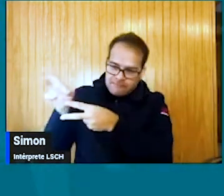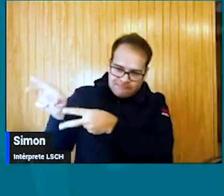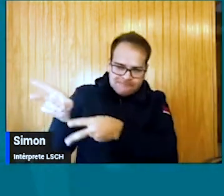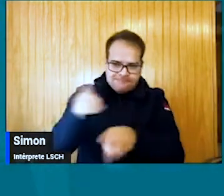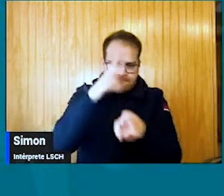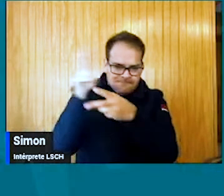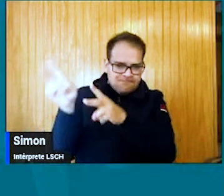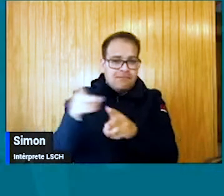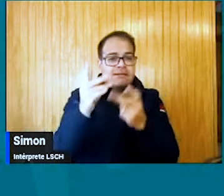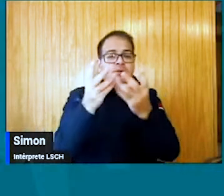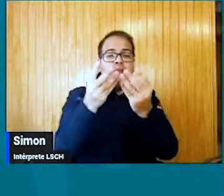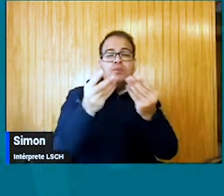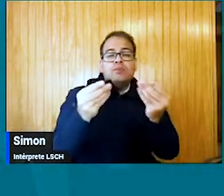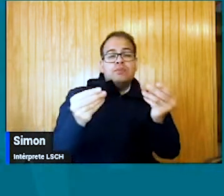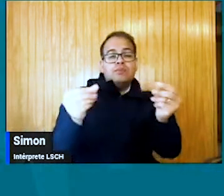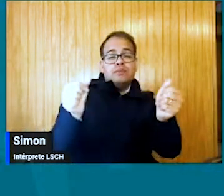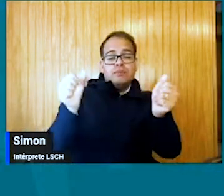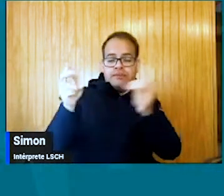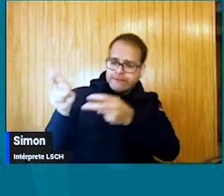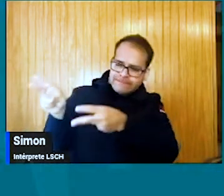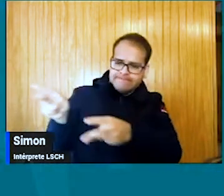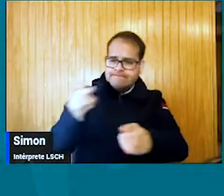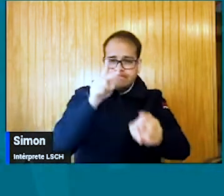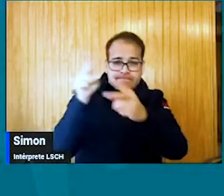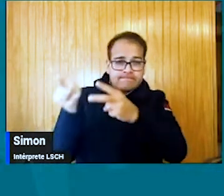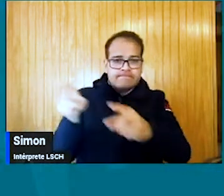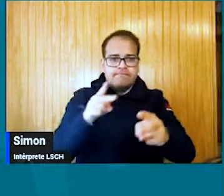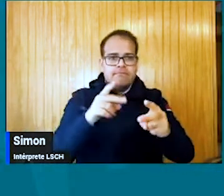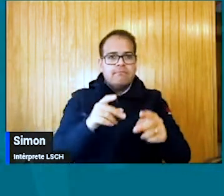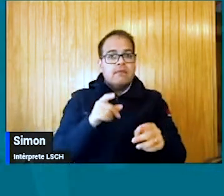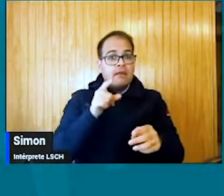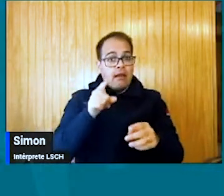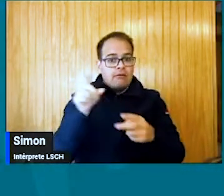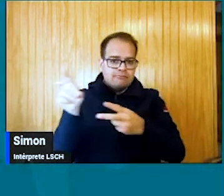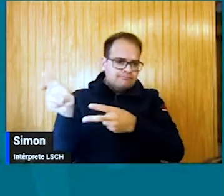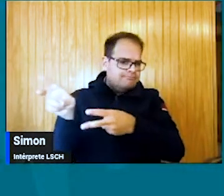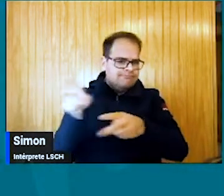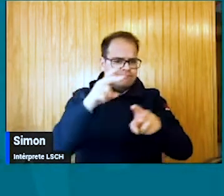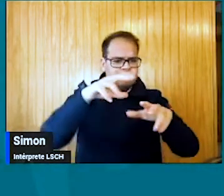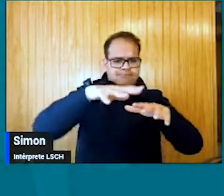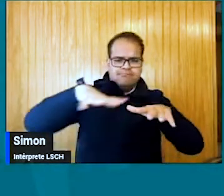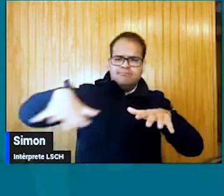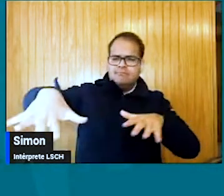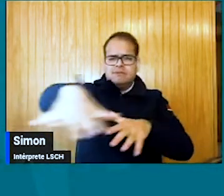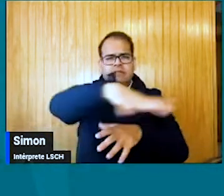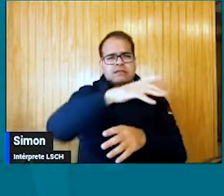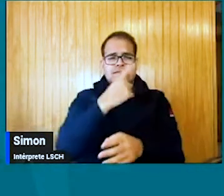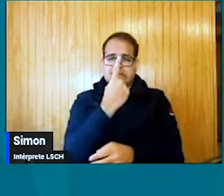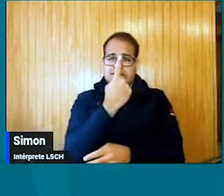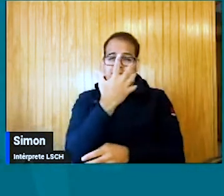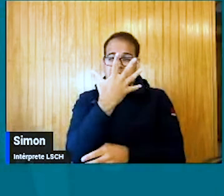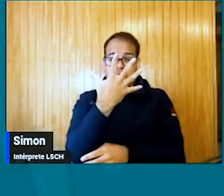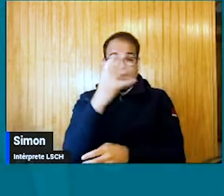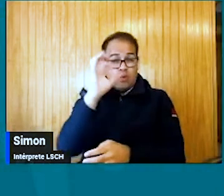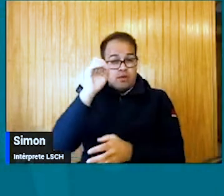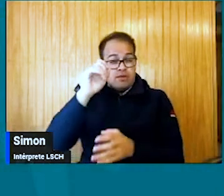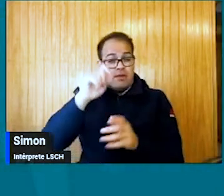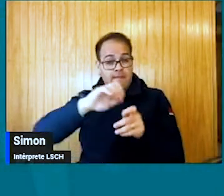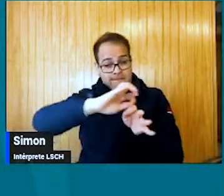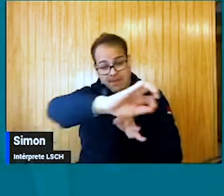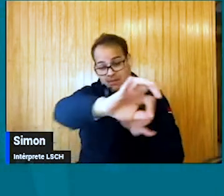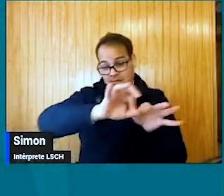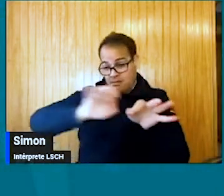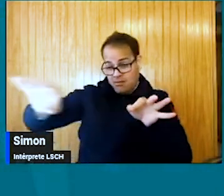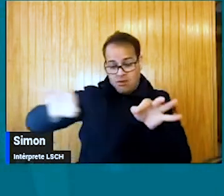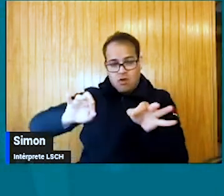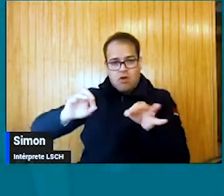liviano, por lo tanto baja nuestra cobertura. Ya no llegamos a los 150 metros que de antes, ¿eh? Se